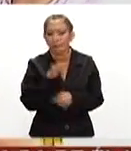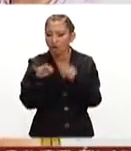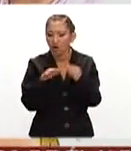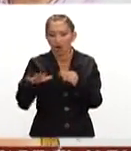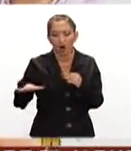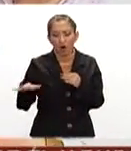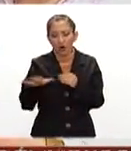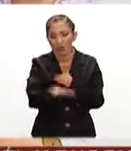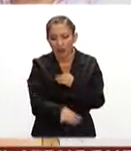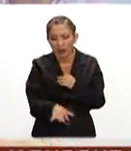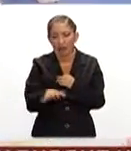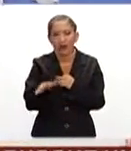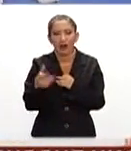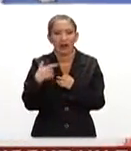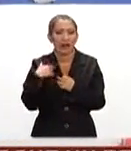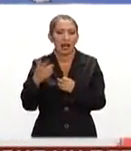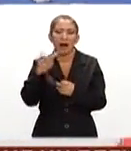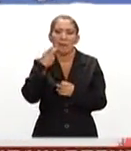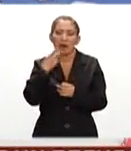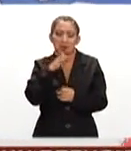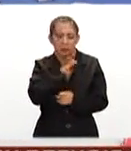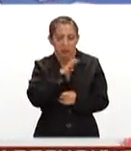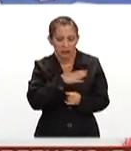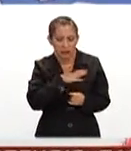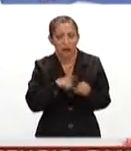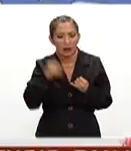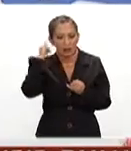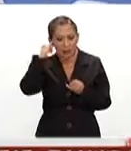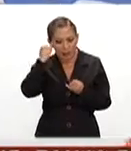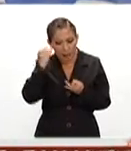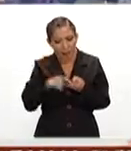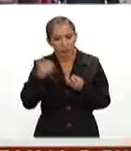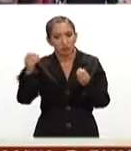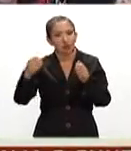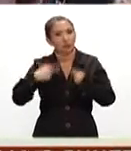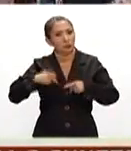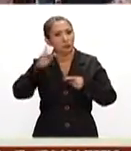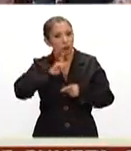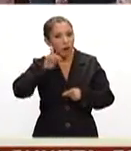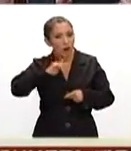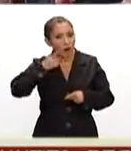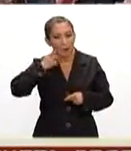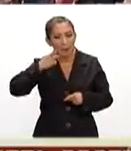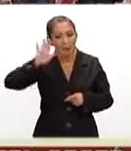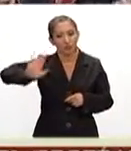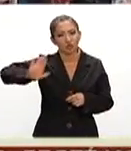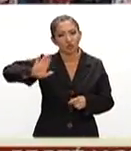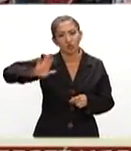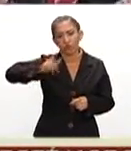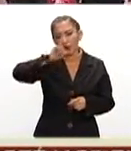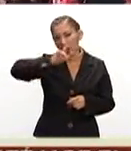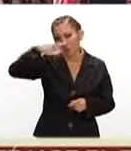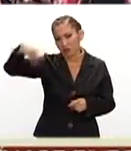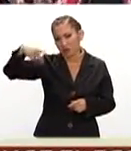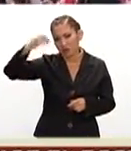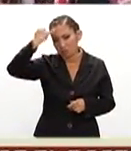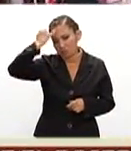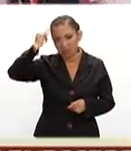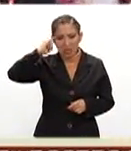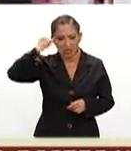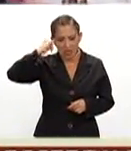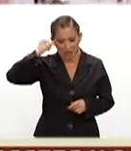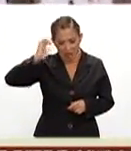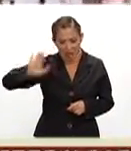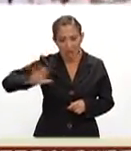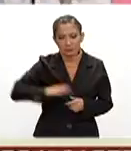son bilingües, todas hablan español. Muchas de estas mujeres también hablan su lengua indígena, que generalmente es el